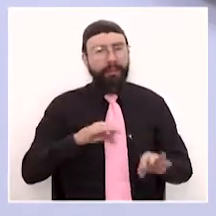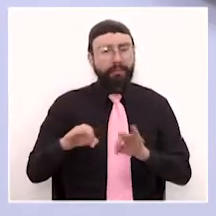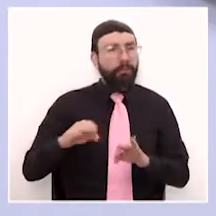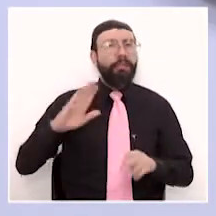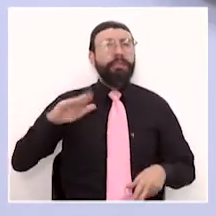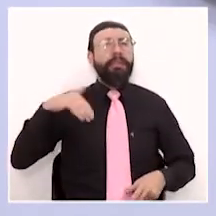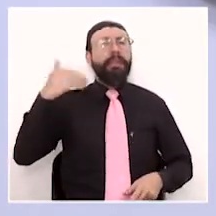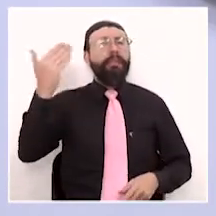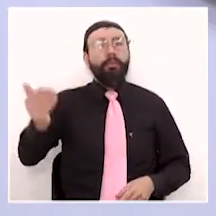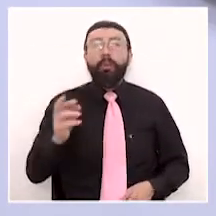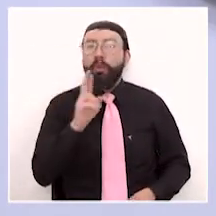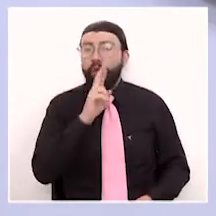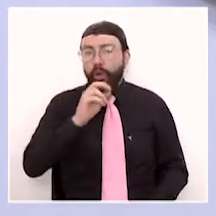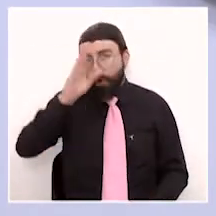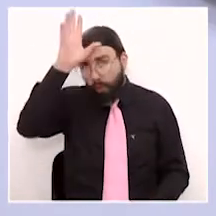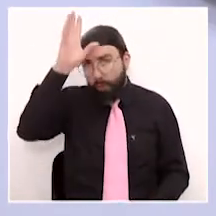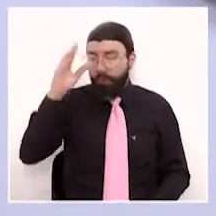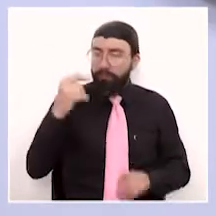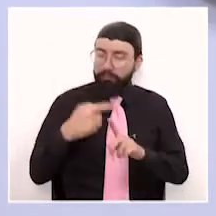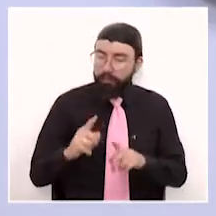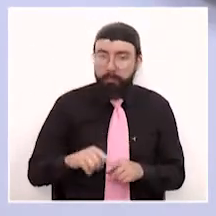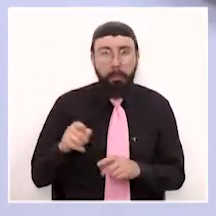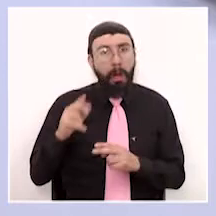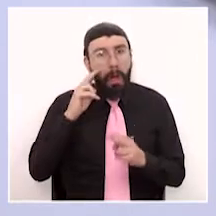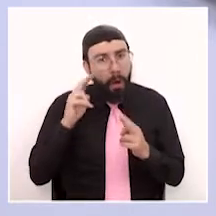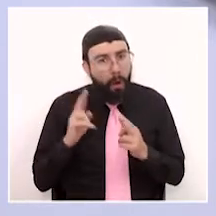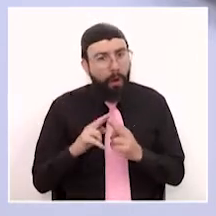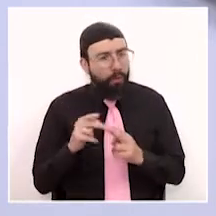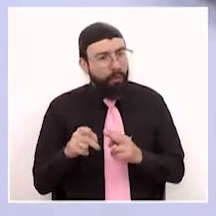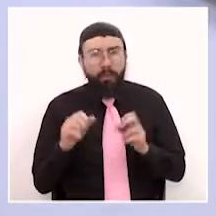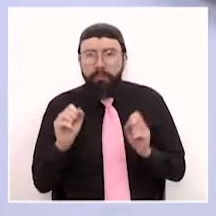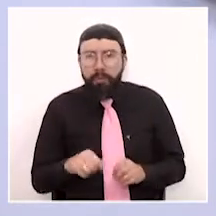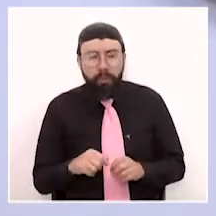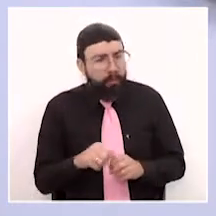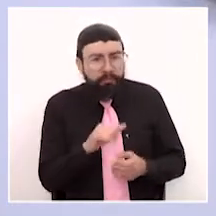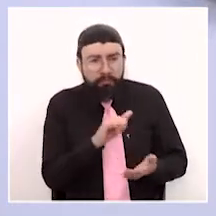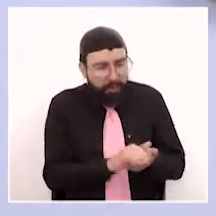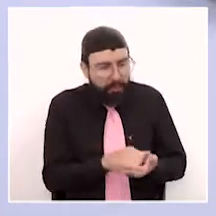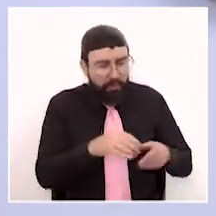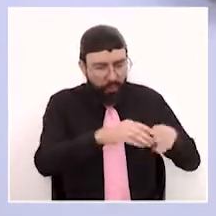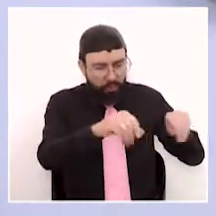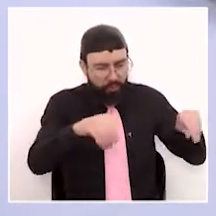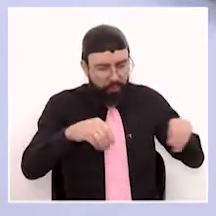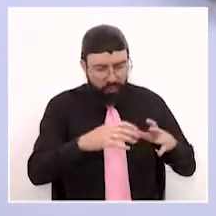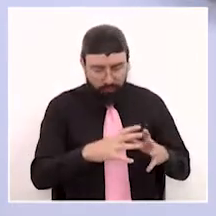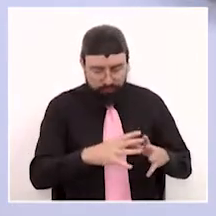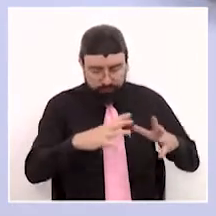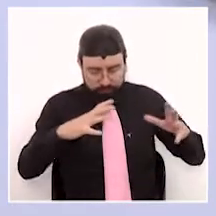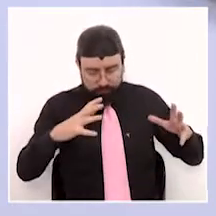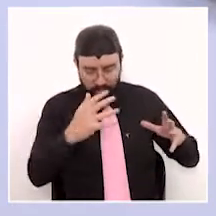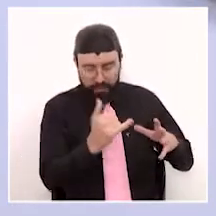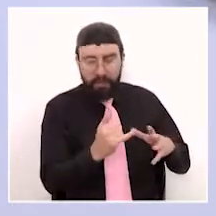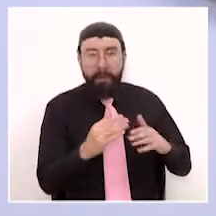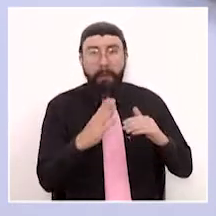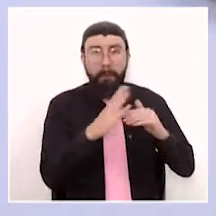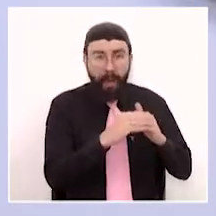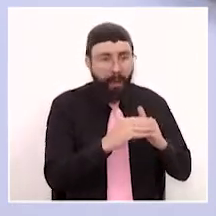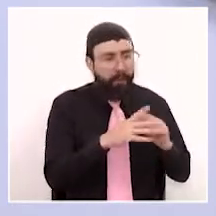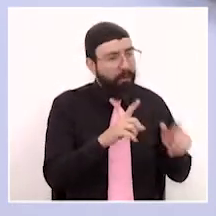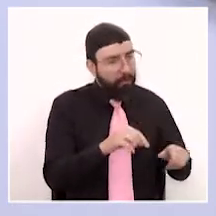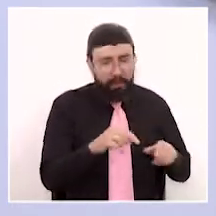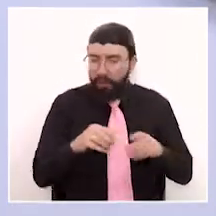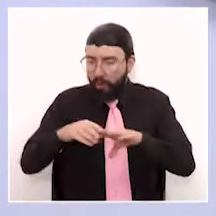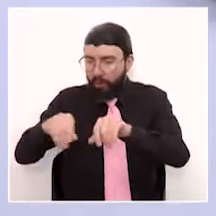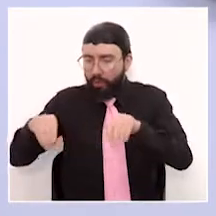empezaron a darse cuenta que podían utilizar el mismo fermento para hacer pan y para hacer cerveza.